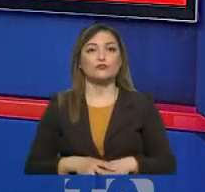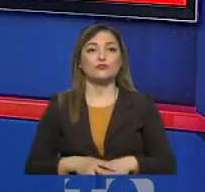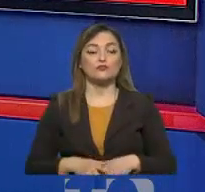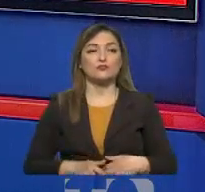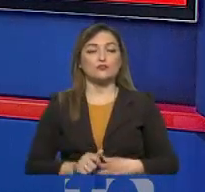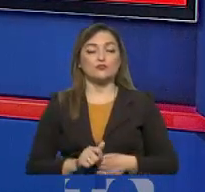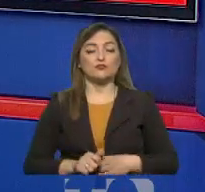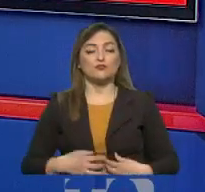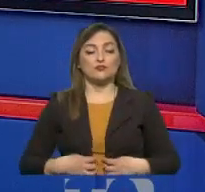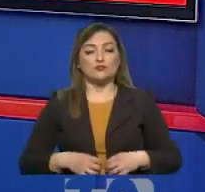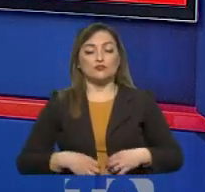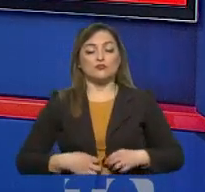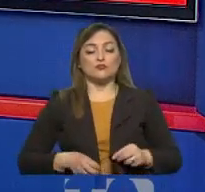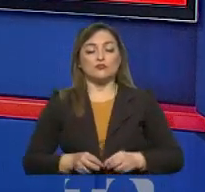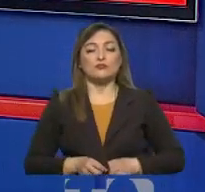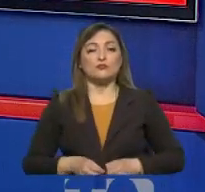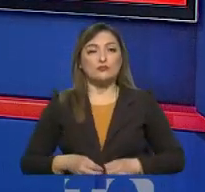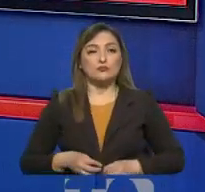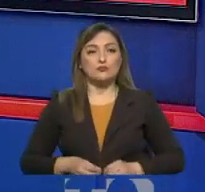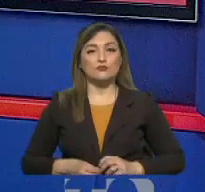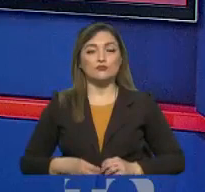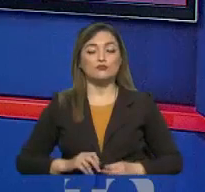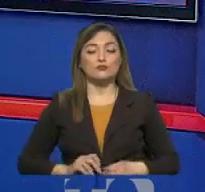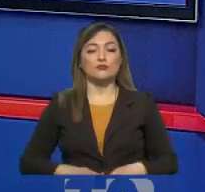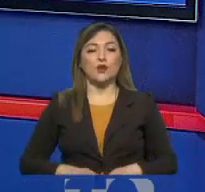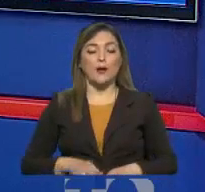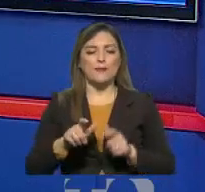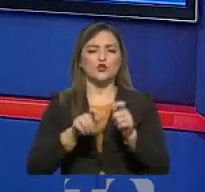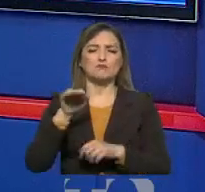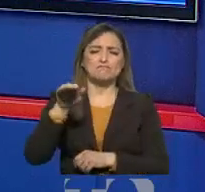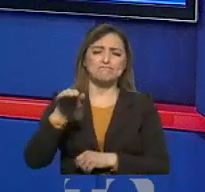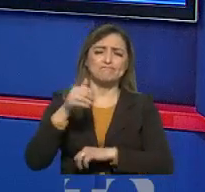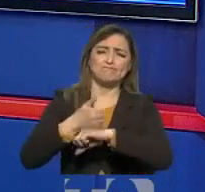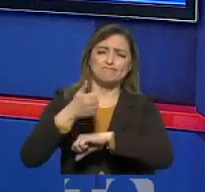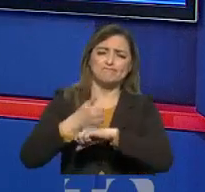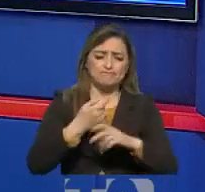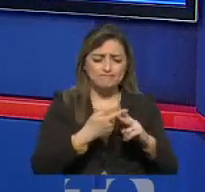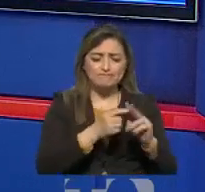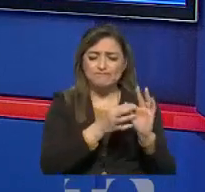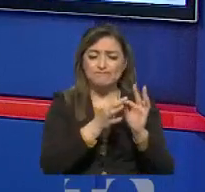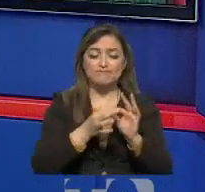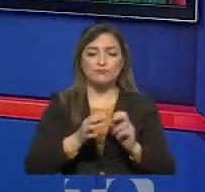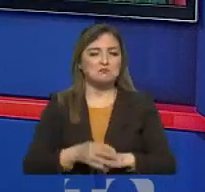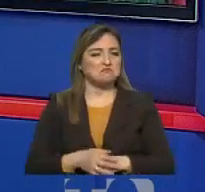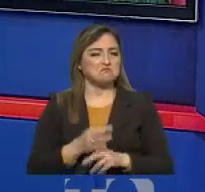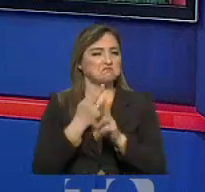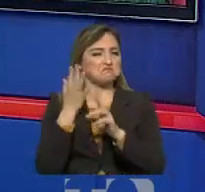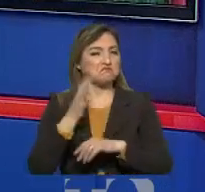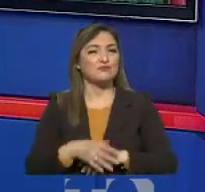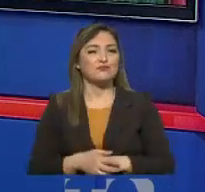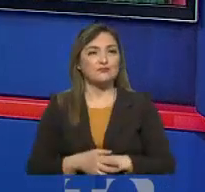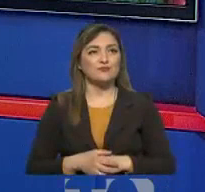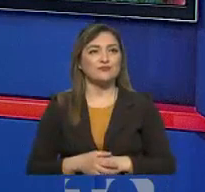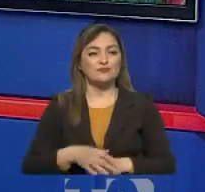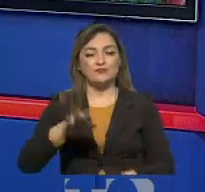ocasiones, los vecinos han pedido el mantenimiento sin obtener una respuesta. En este lugar está Fernanda Ceballos para escuchar este clamor que tienen